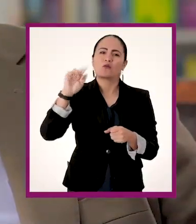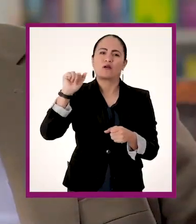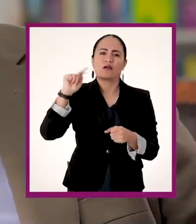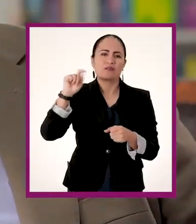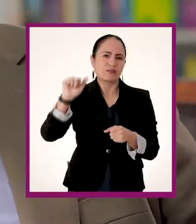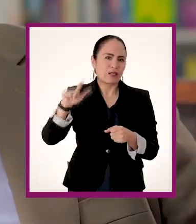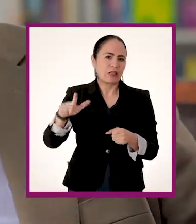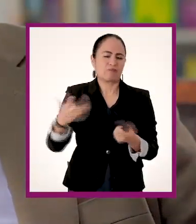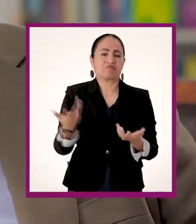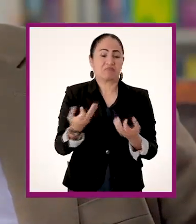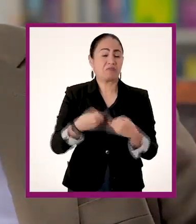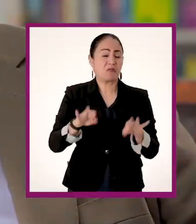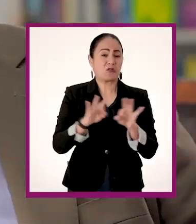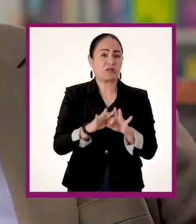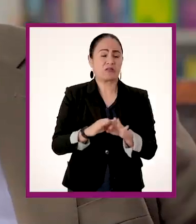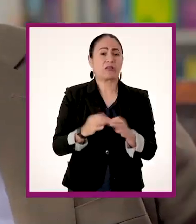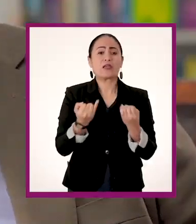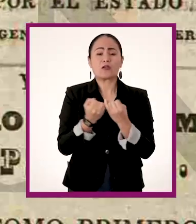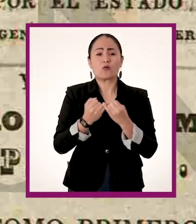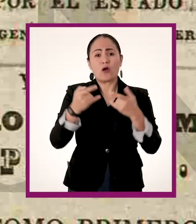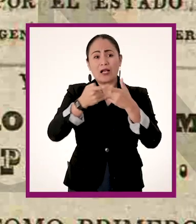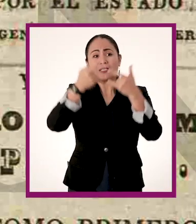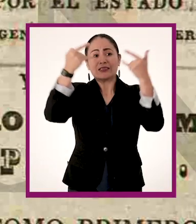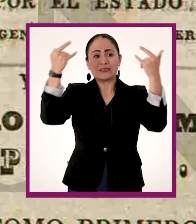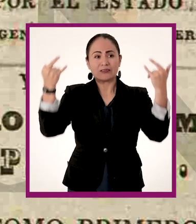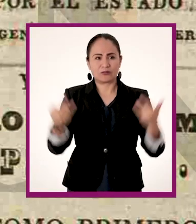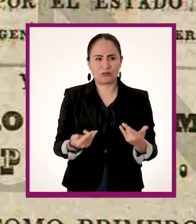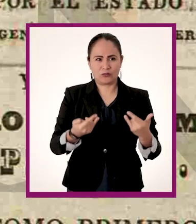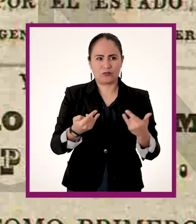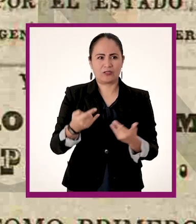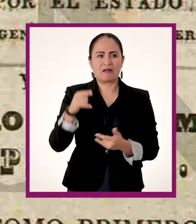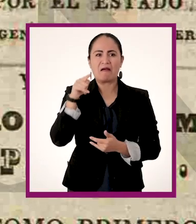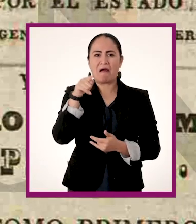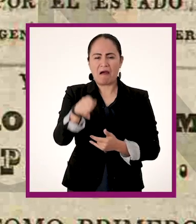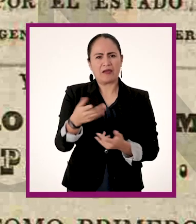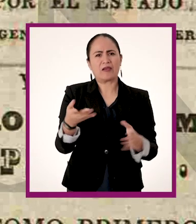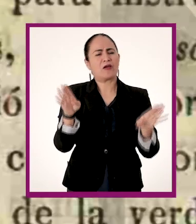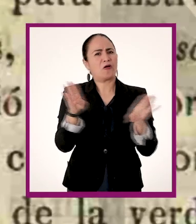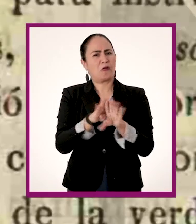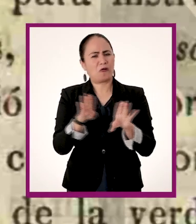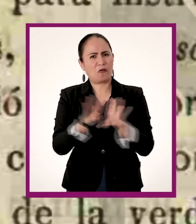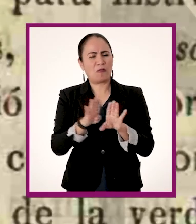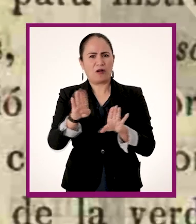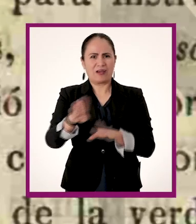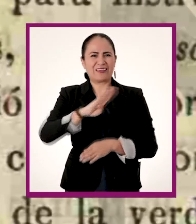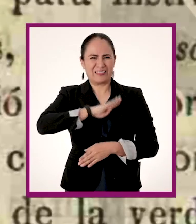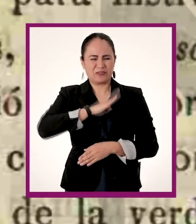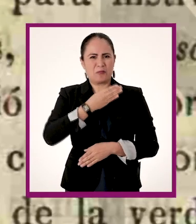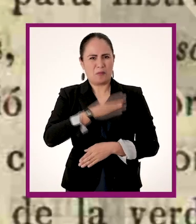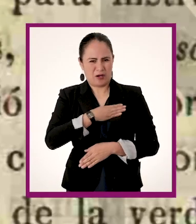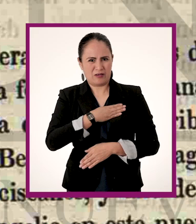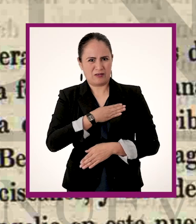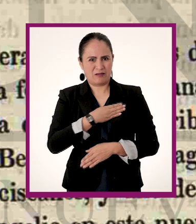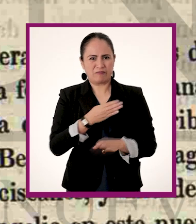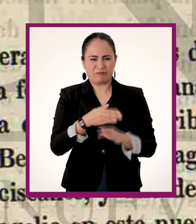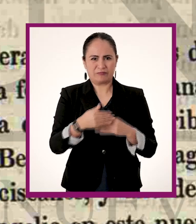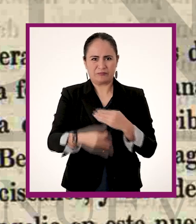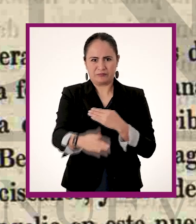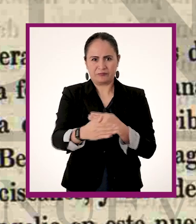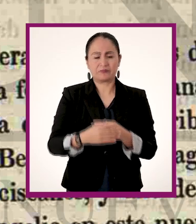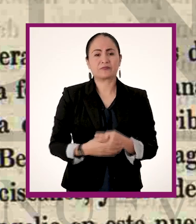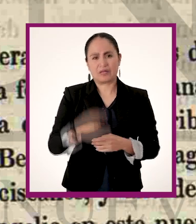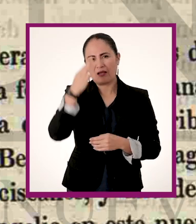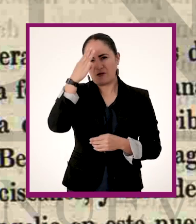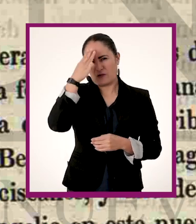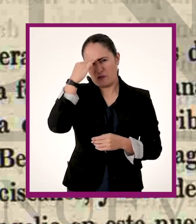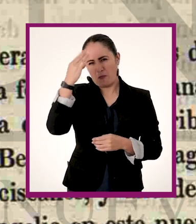También las historias, por ejemplo, básica es la de Sagún, la historia general de las cosas de la Nueva España, para el